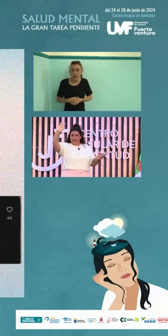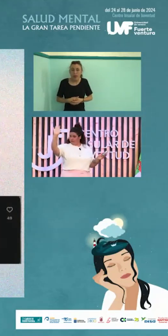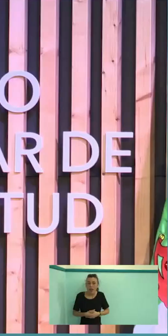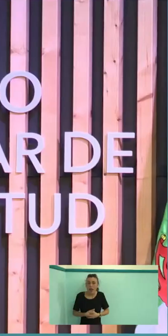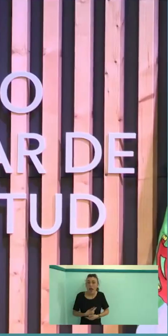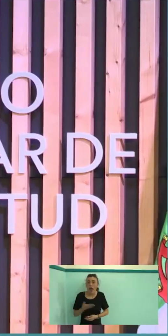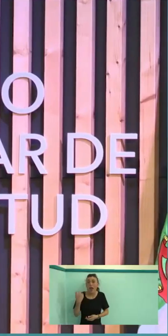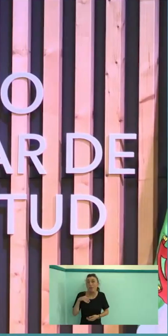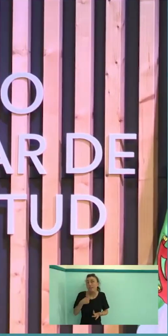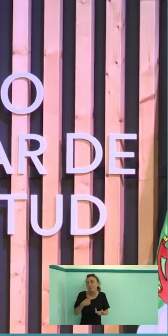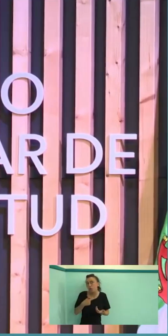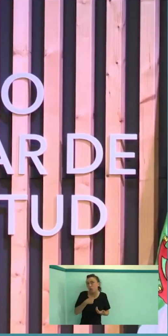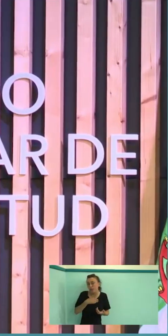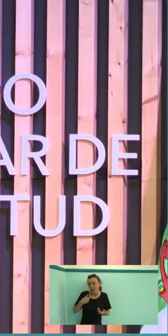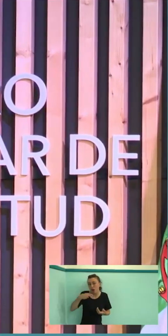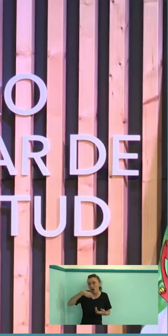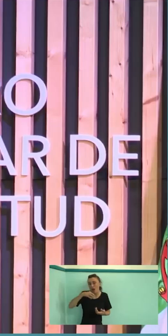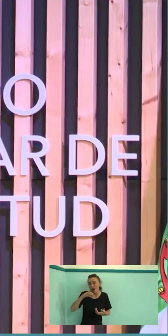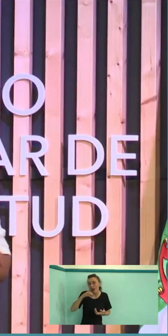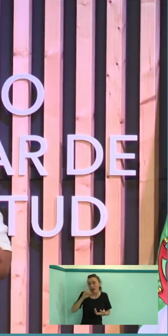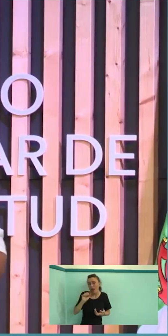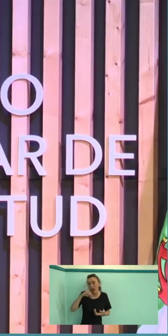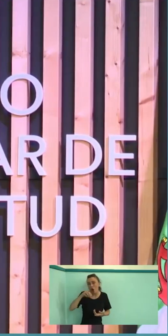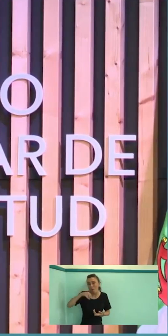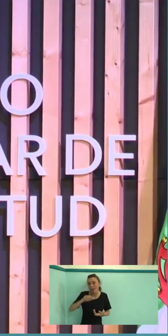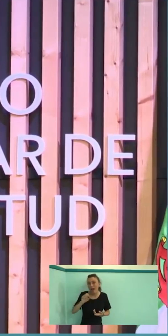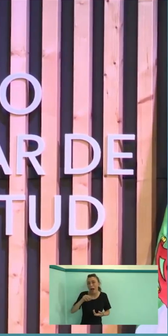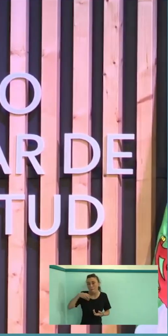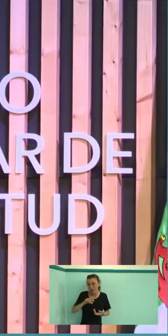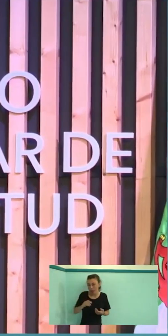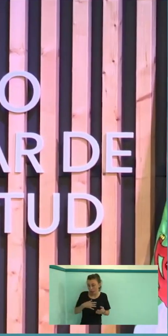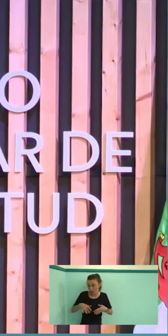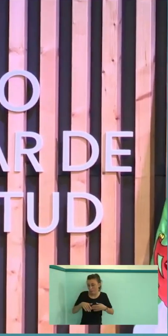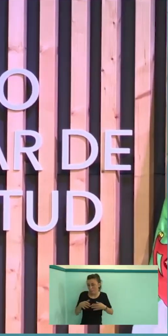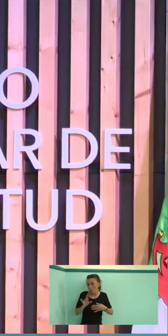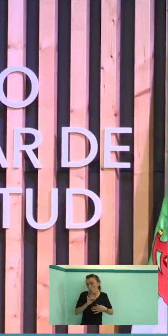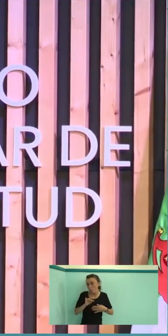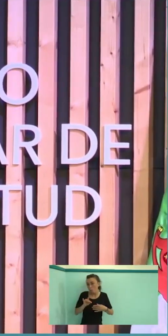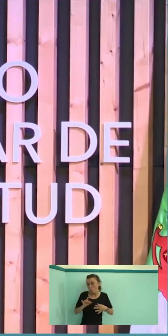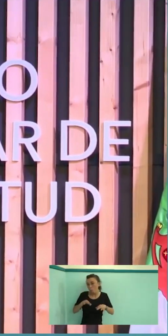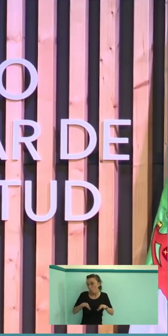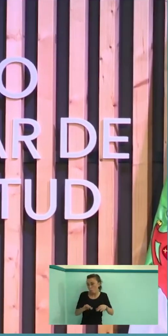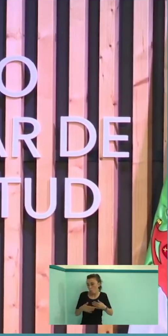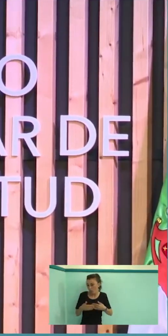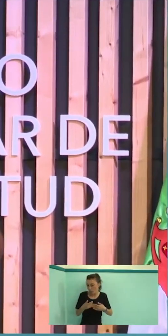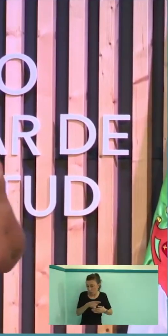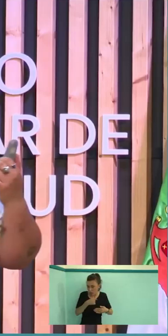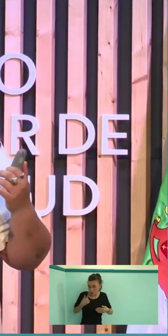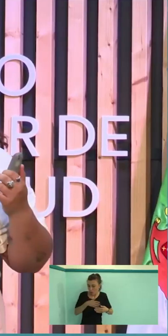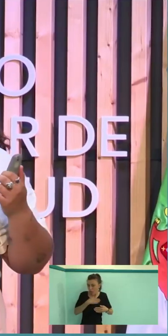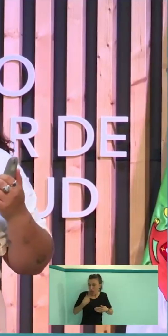Campbell y quiero hacerme esta nariz que tiene ella ahora es me pongo este filtro Yo me puedo ver a mí misma esa cara y entonces